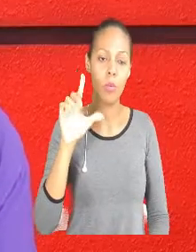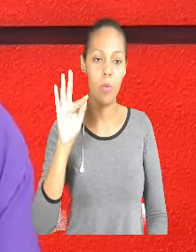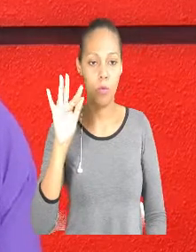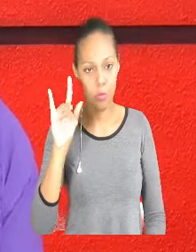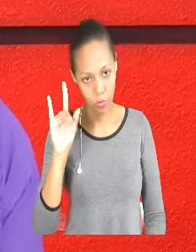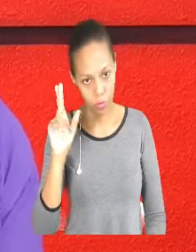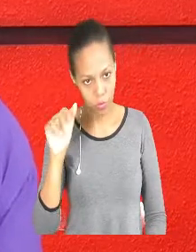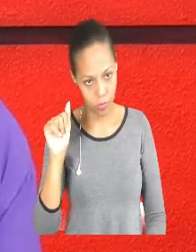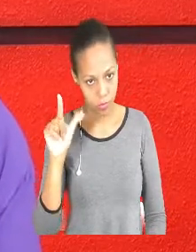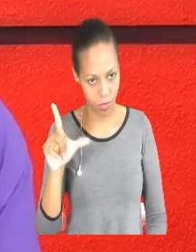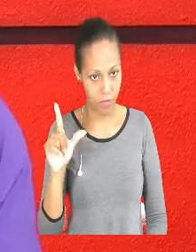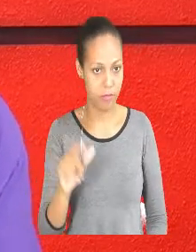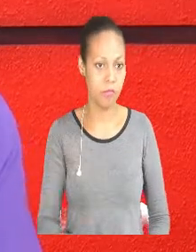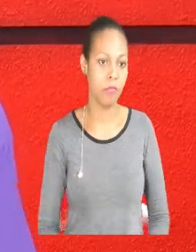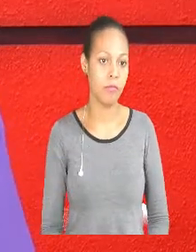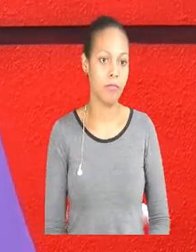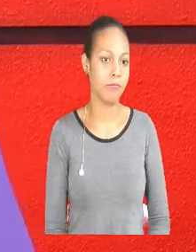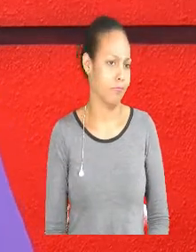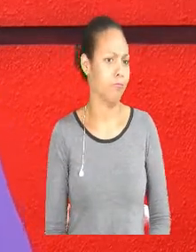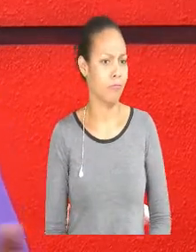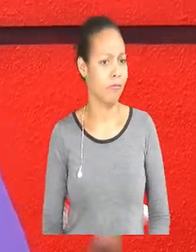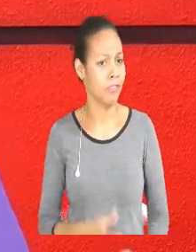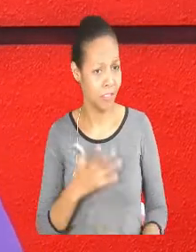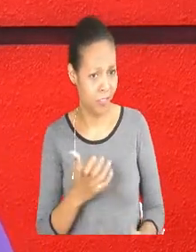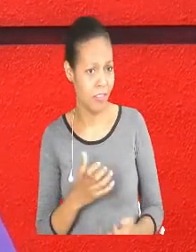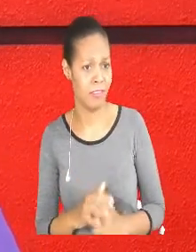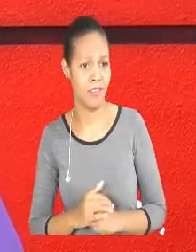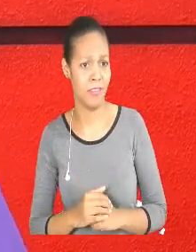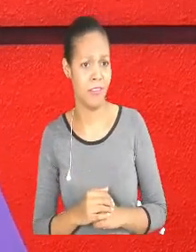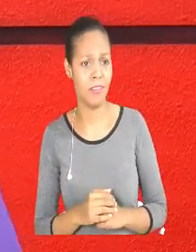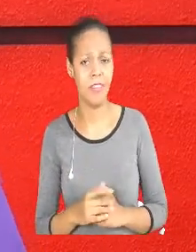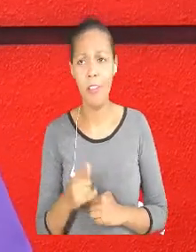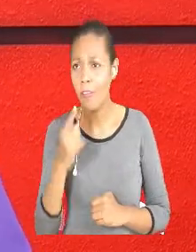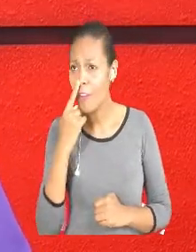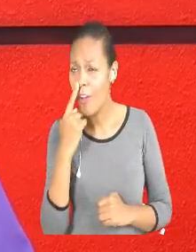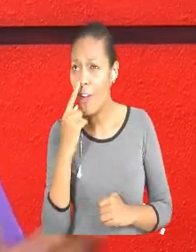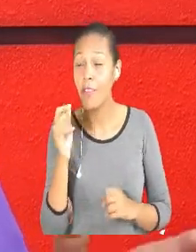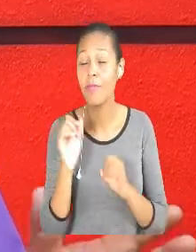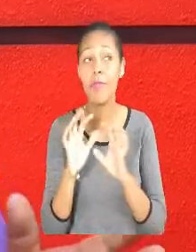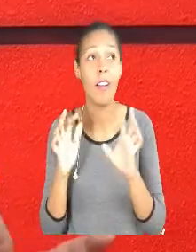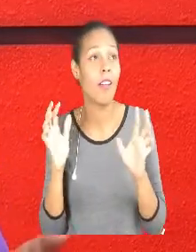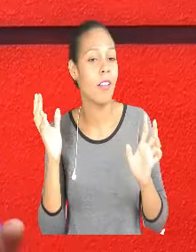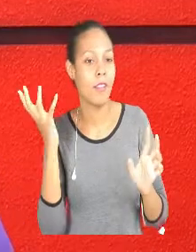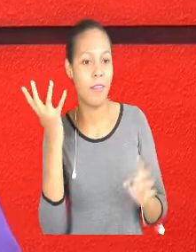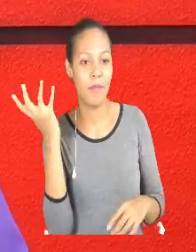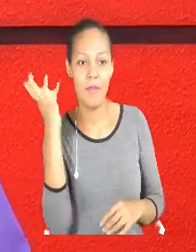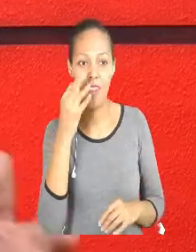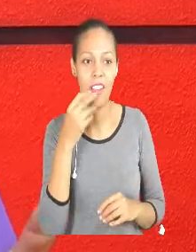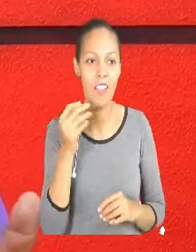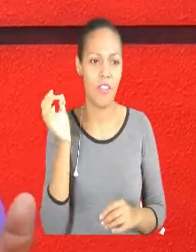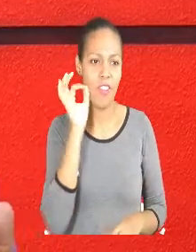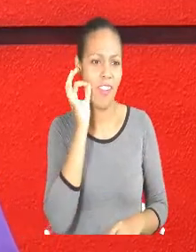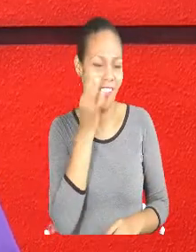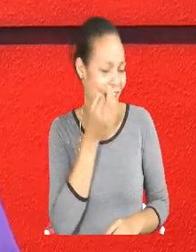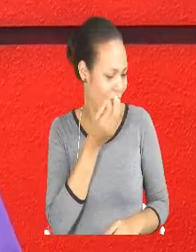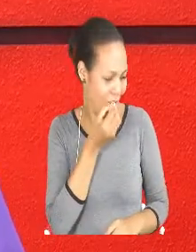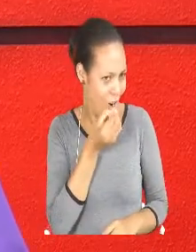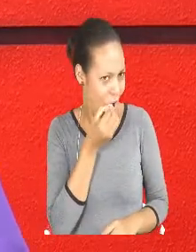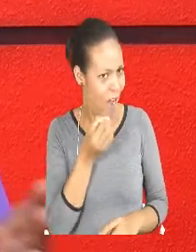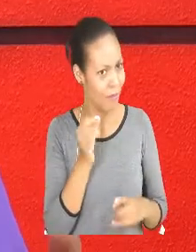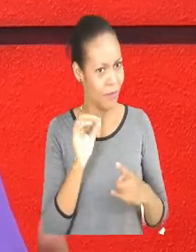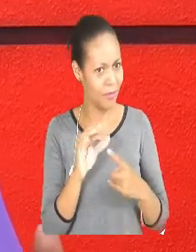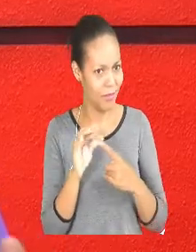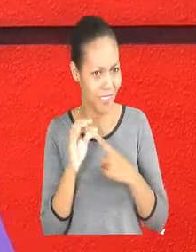yo les digo, ¿quieren encontrar un lugar mágico? Con una comida sabrosa, con algo especial, en un